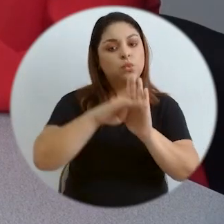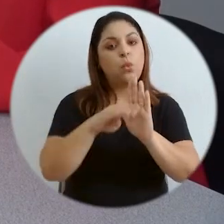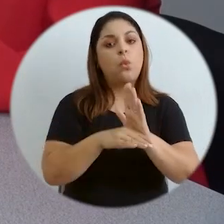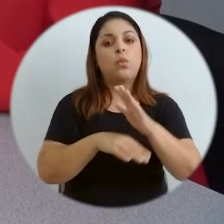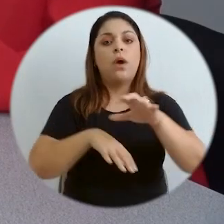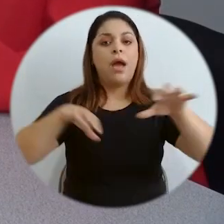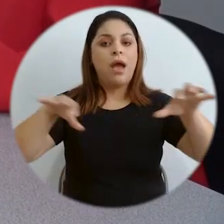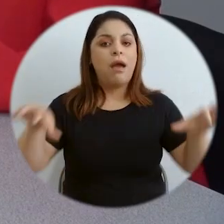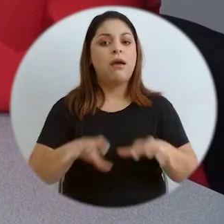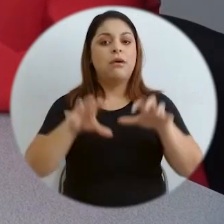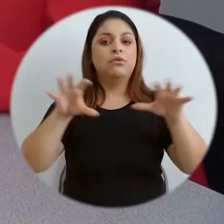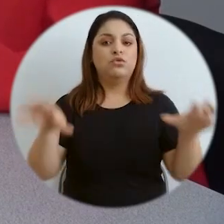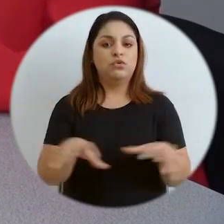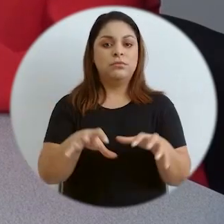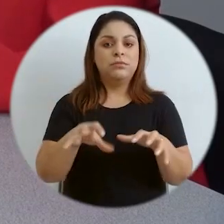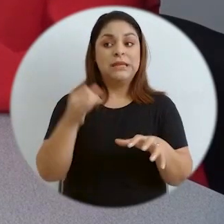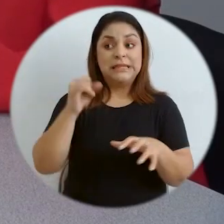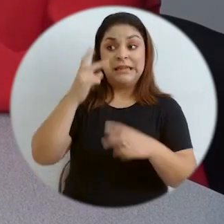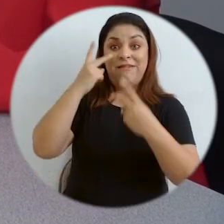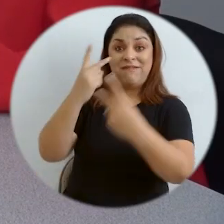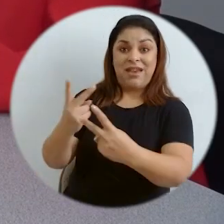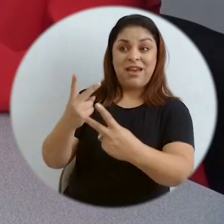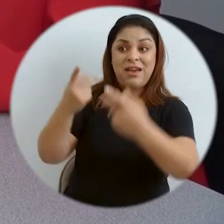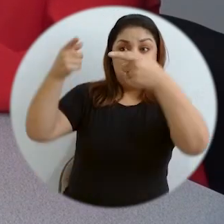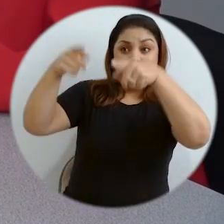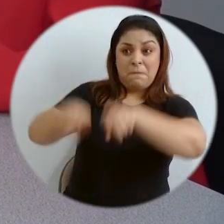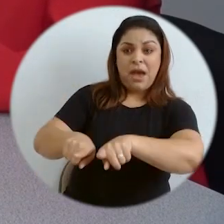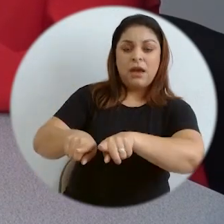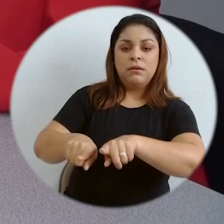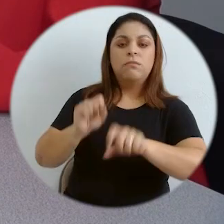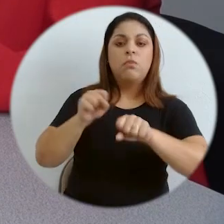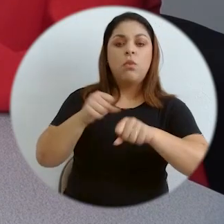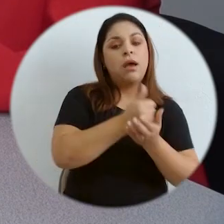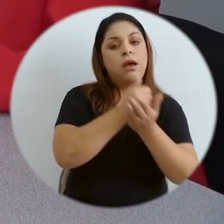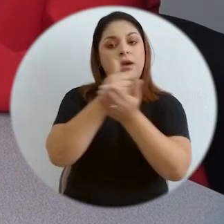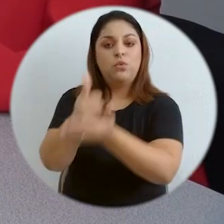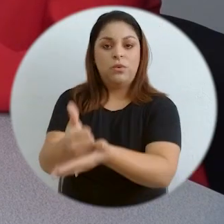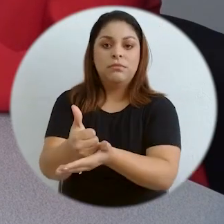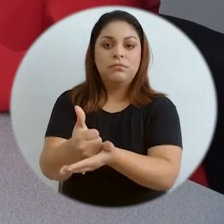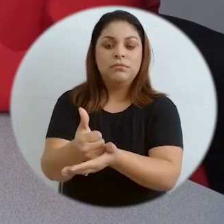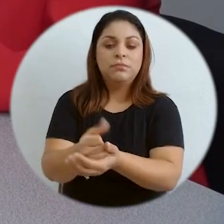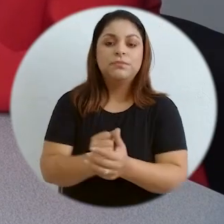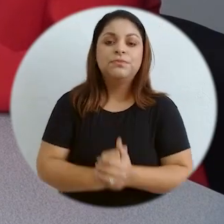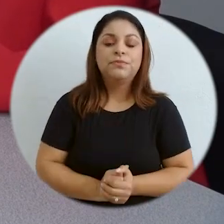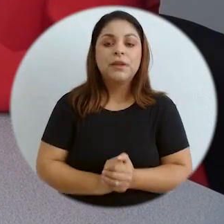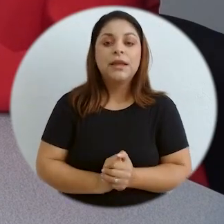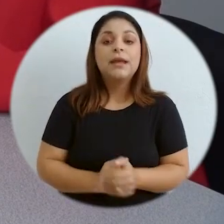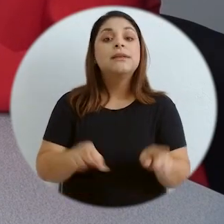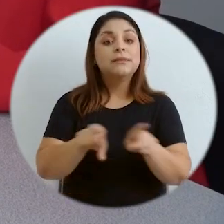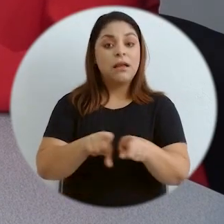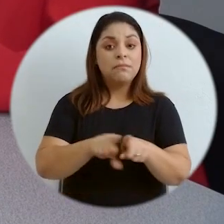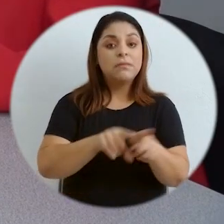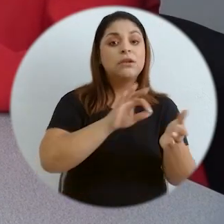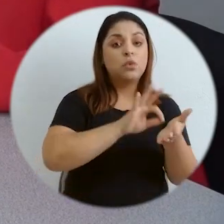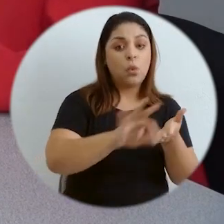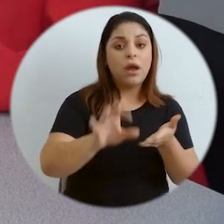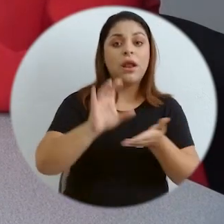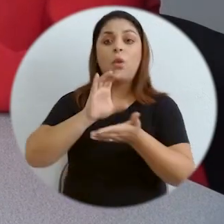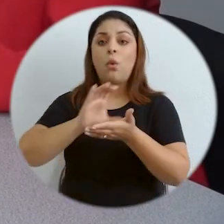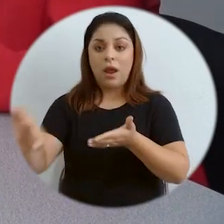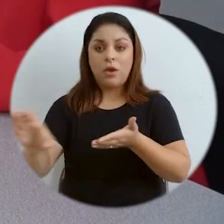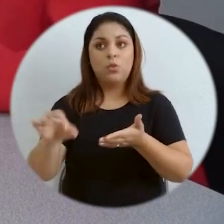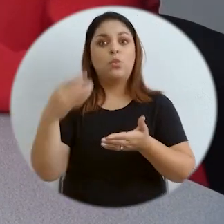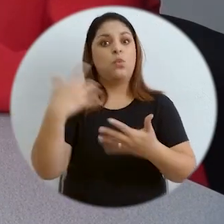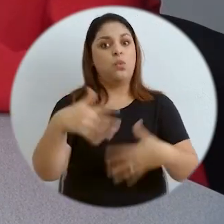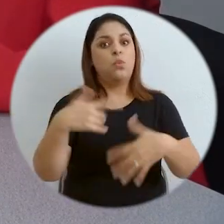se dé esta situación, se pueda abordar de alguna forma, ¿verdad? Entonces, también en las escuelas, en los